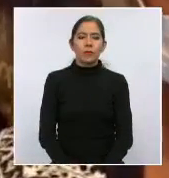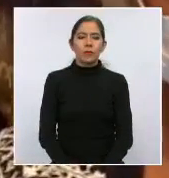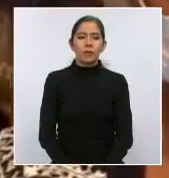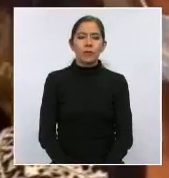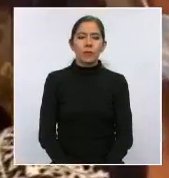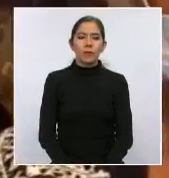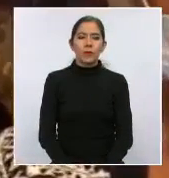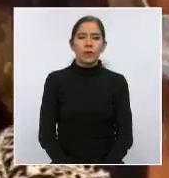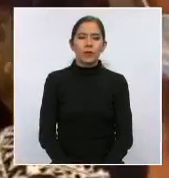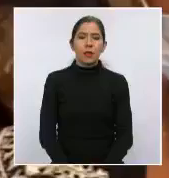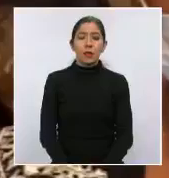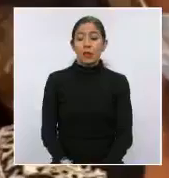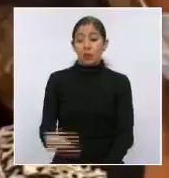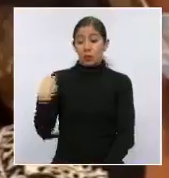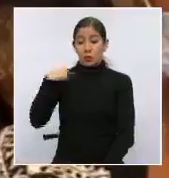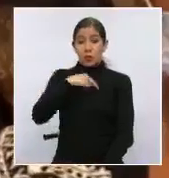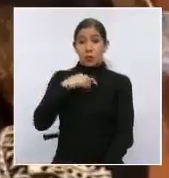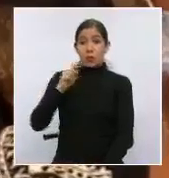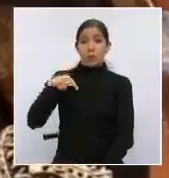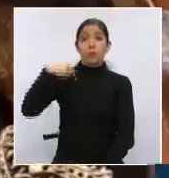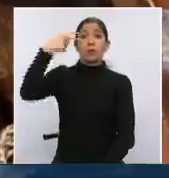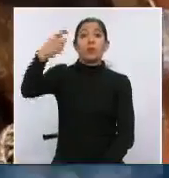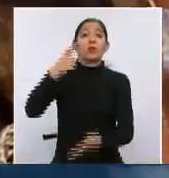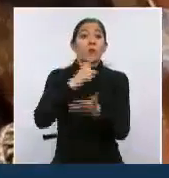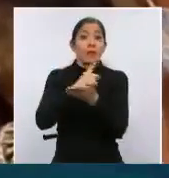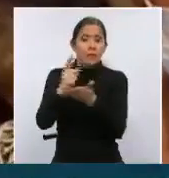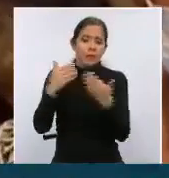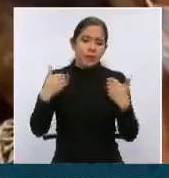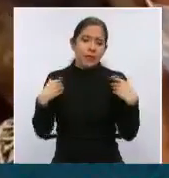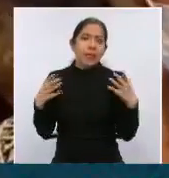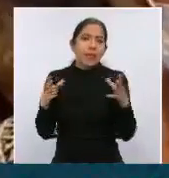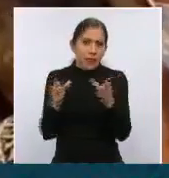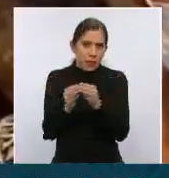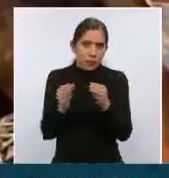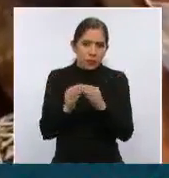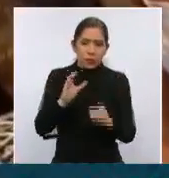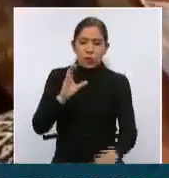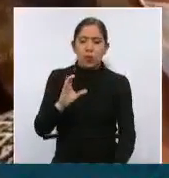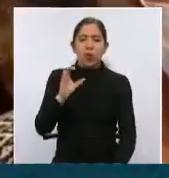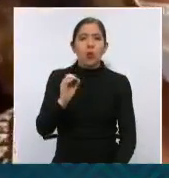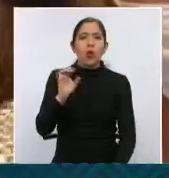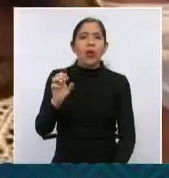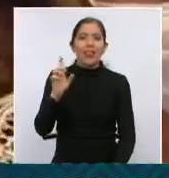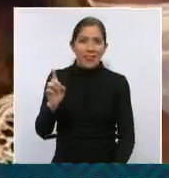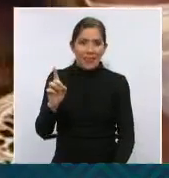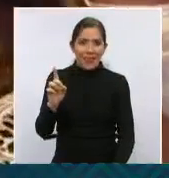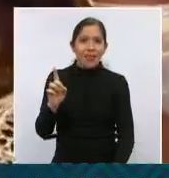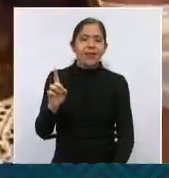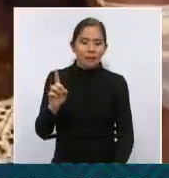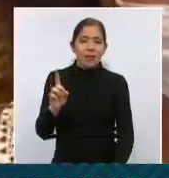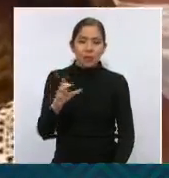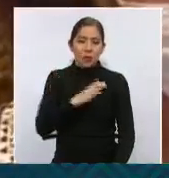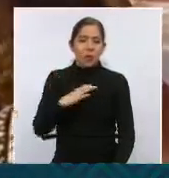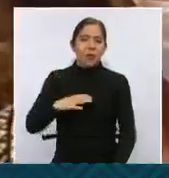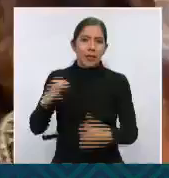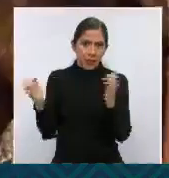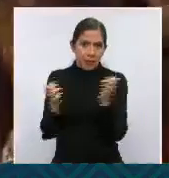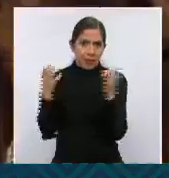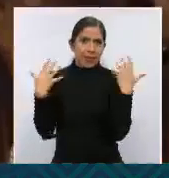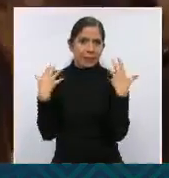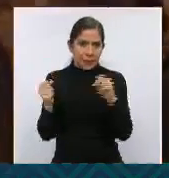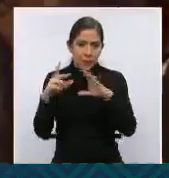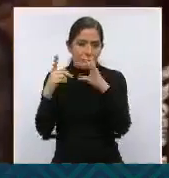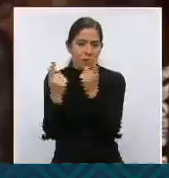Una reunión del COE en la próxima semana. Lo que sí estamos, ya fue tocado este tema en una